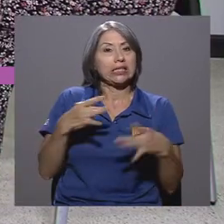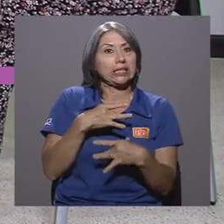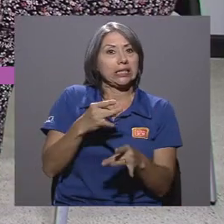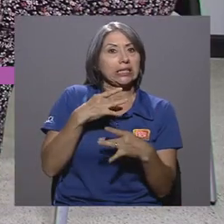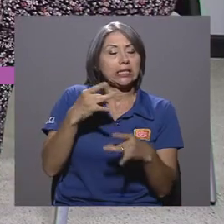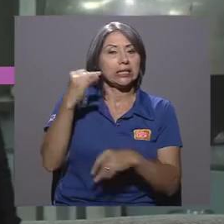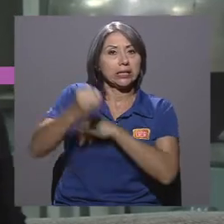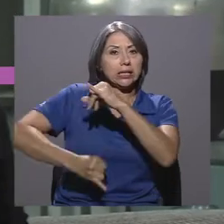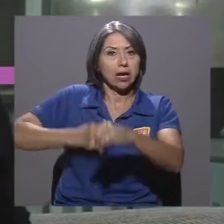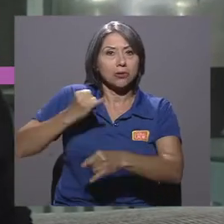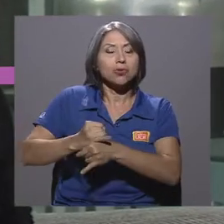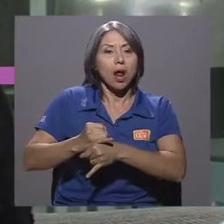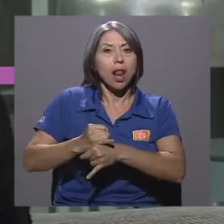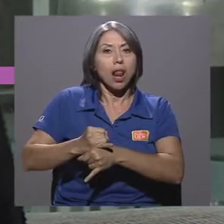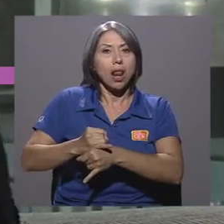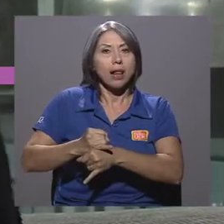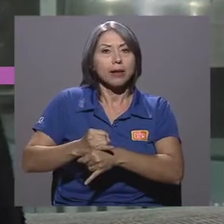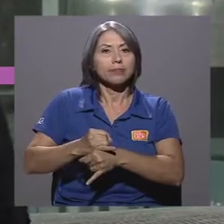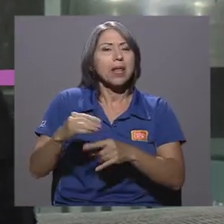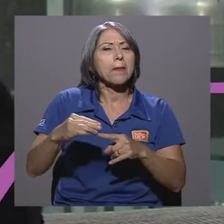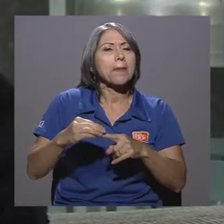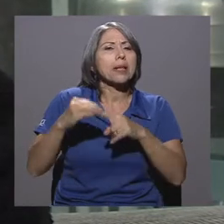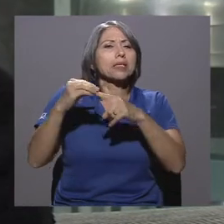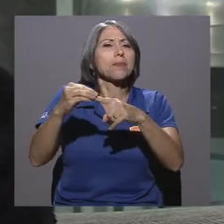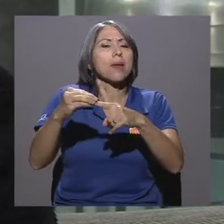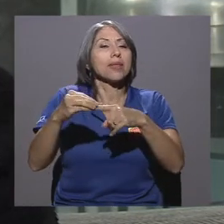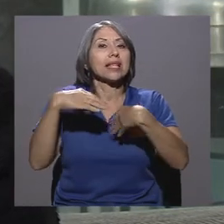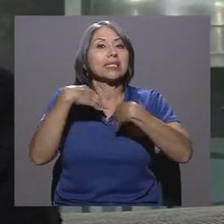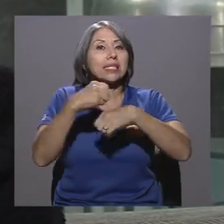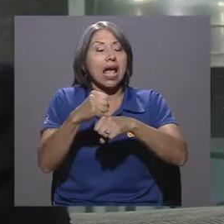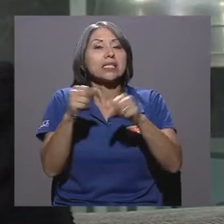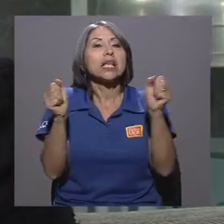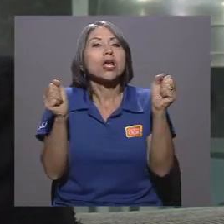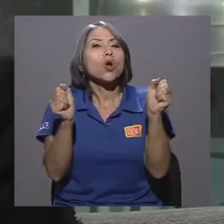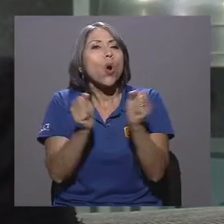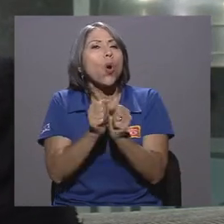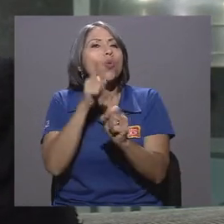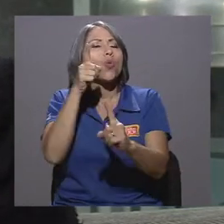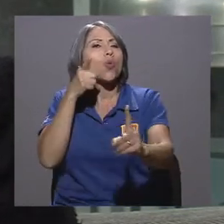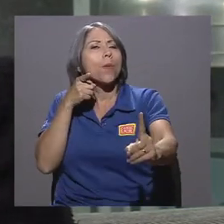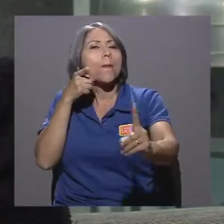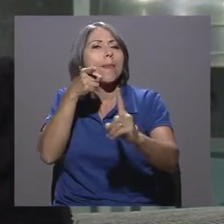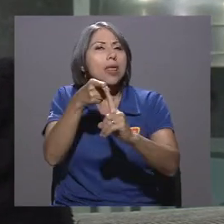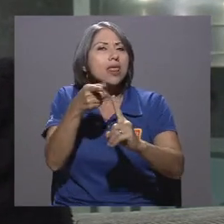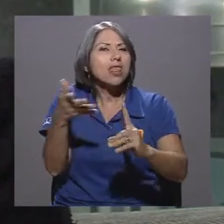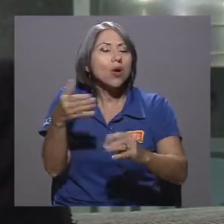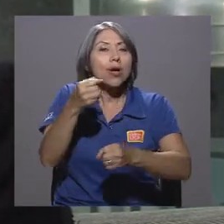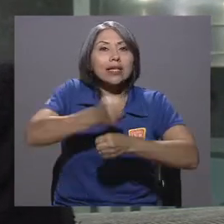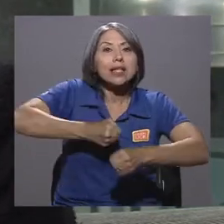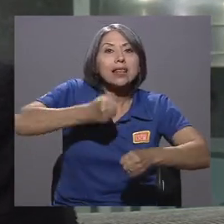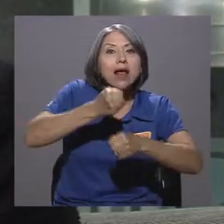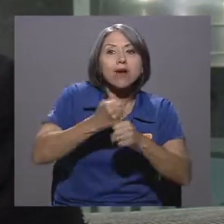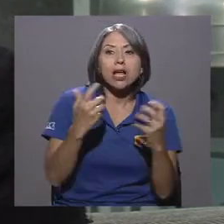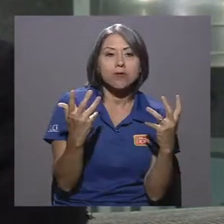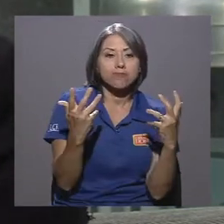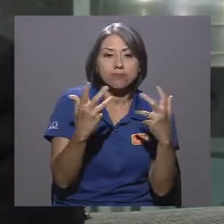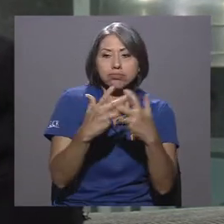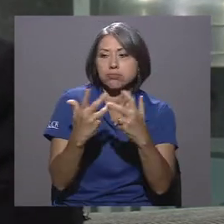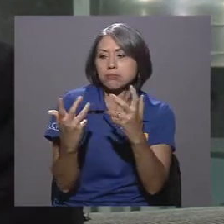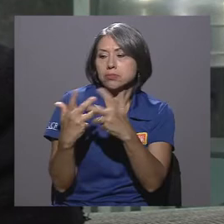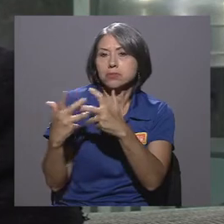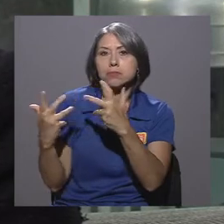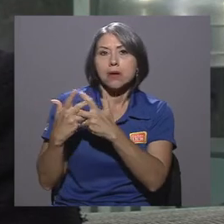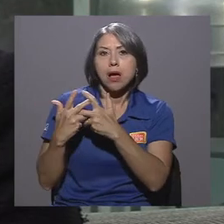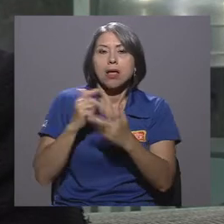de interés internacional, más que nada se da con la mira a que se trabaje más armónicamente, a que